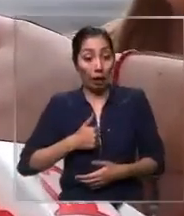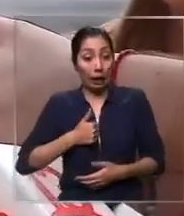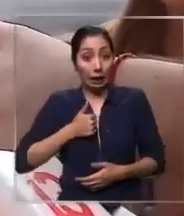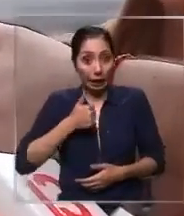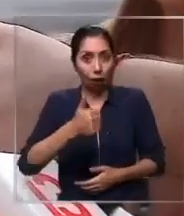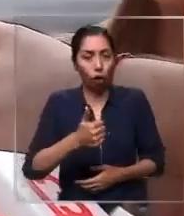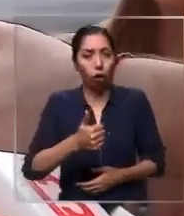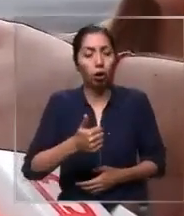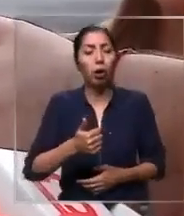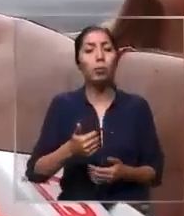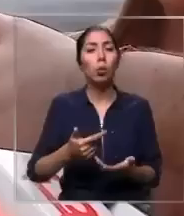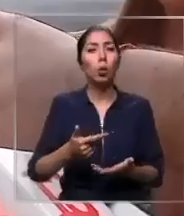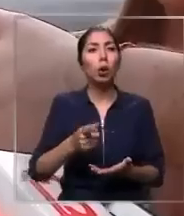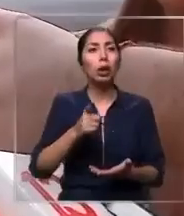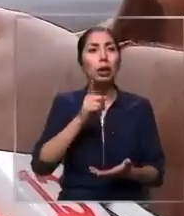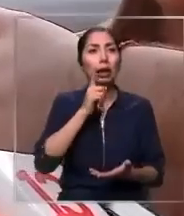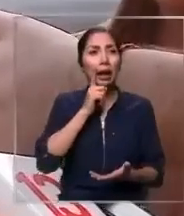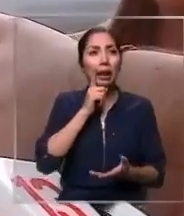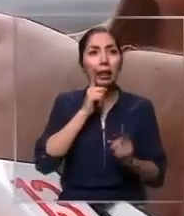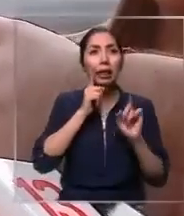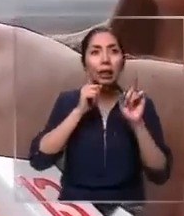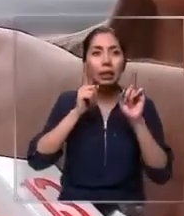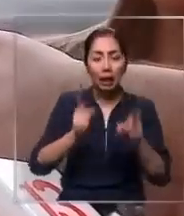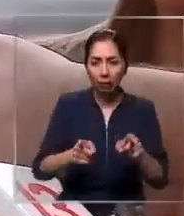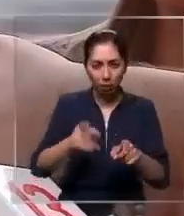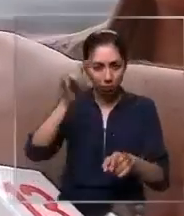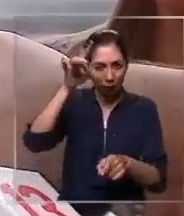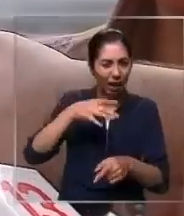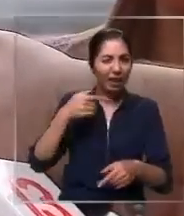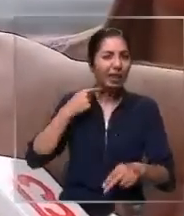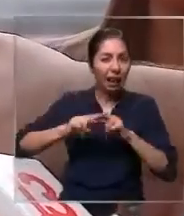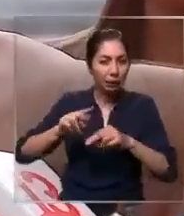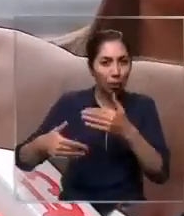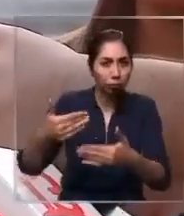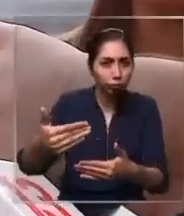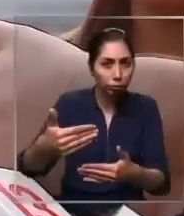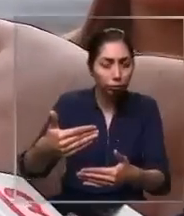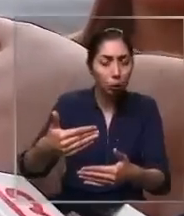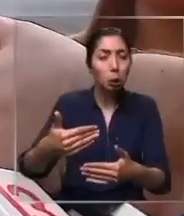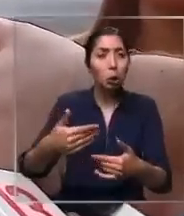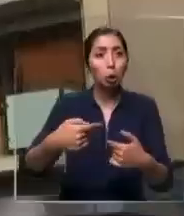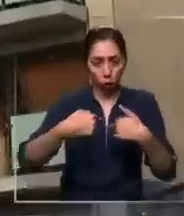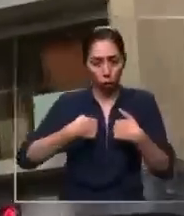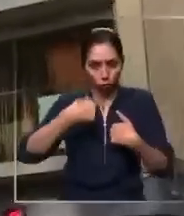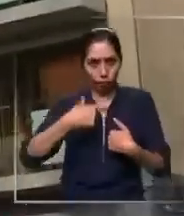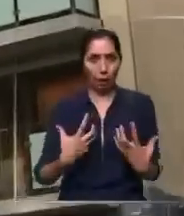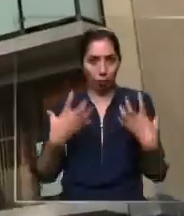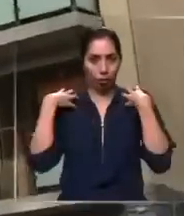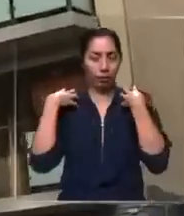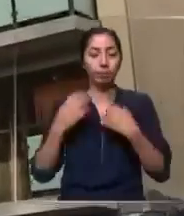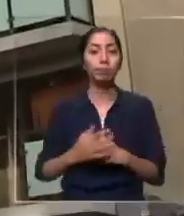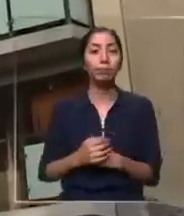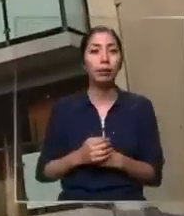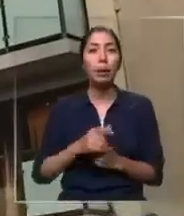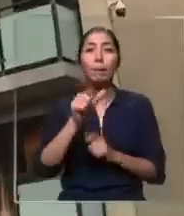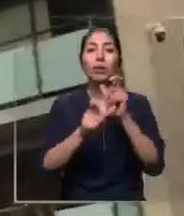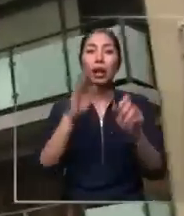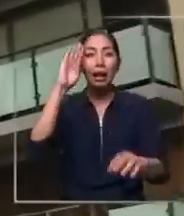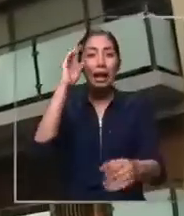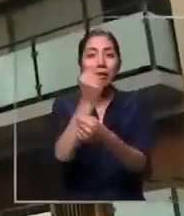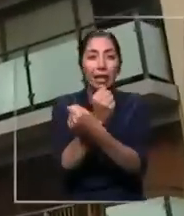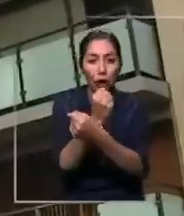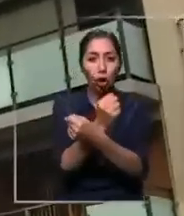Por lo tanto, ¿quién debe adoptar los cursos de acción que sean necesarios? En este caso, lo dispuse yo. Los generales que participaron de esta